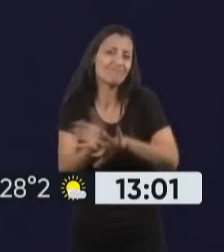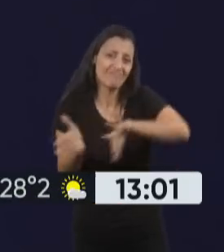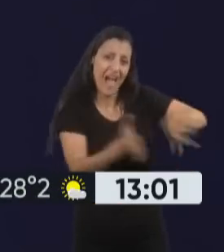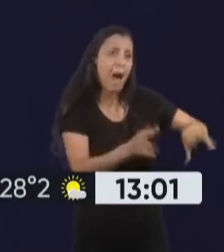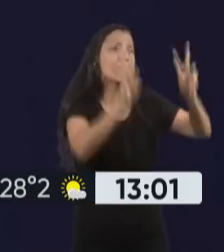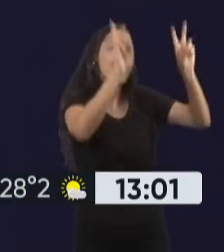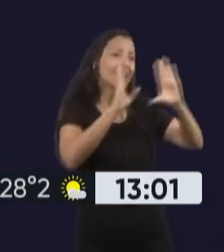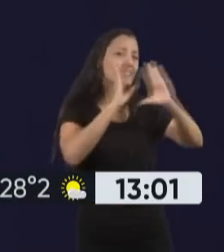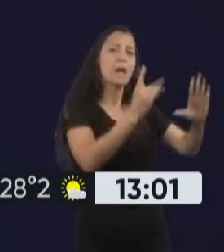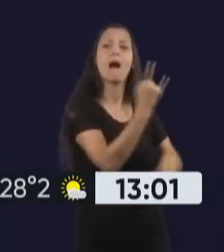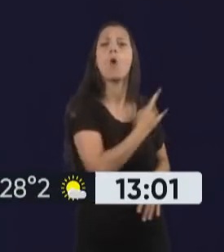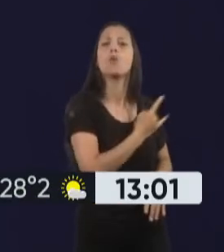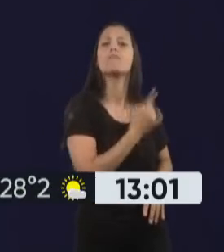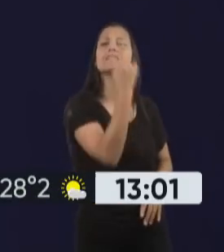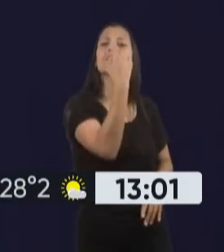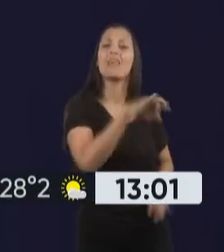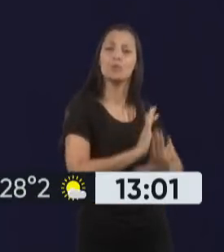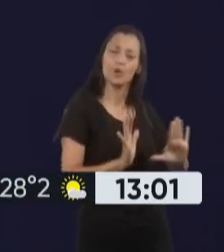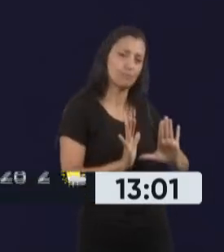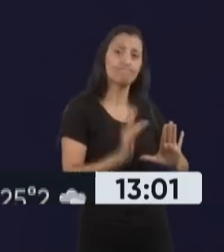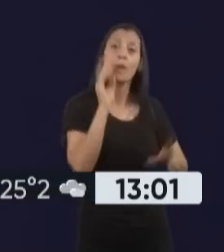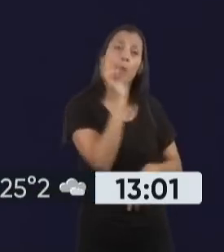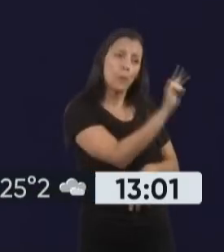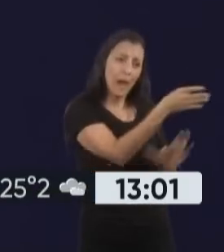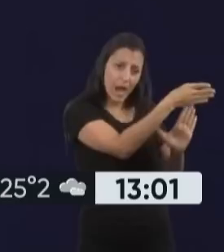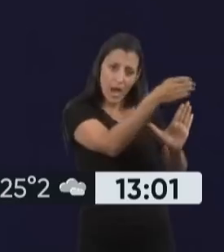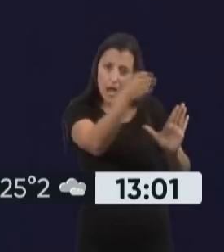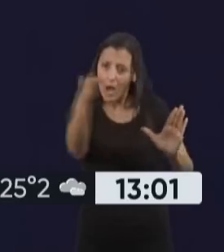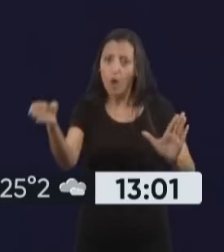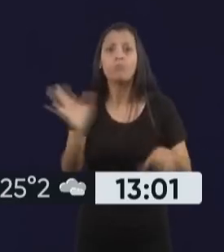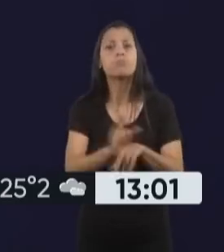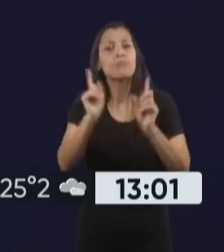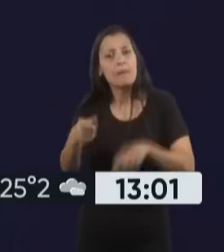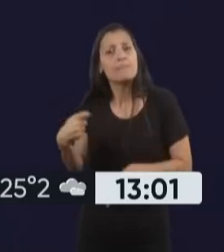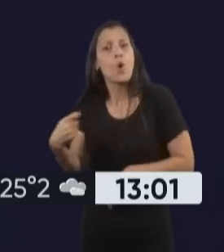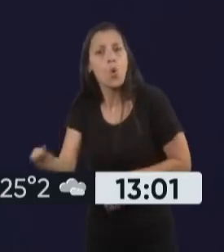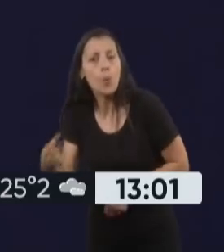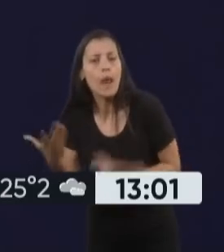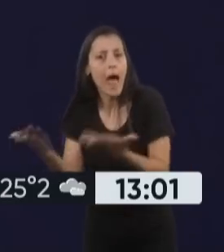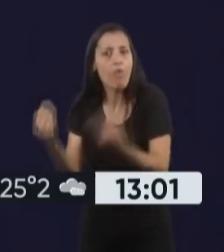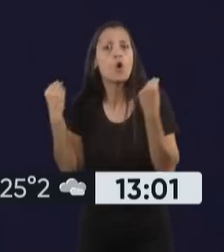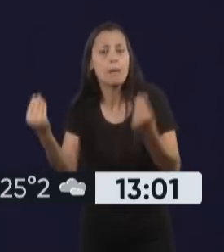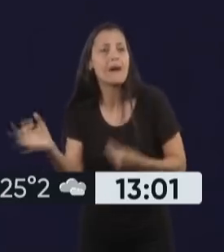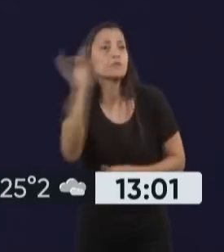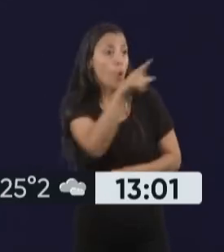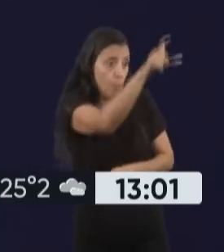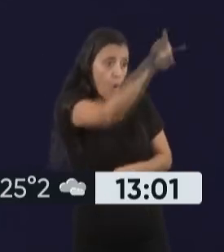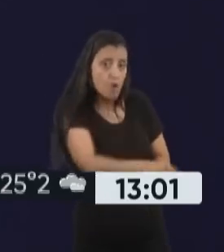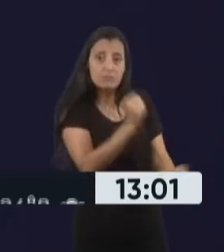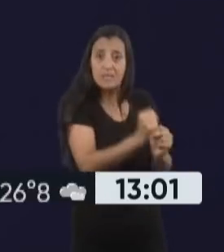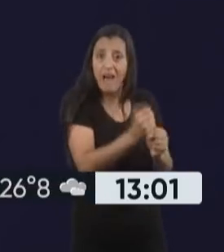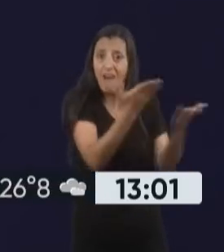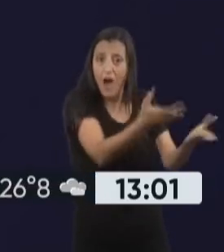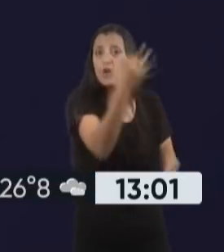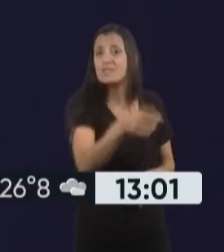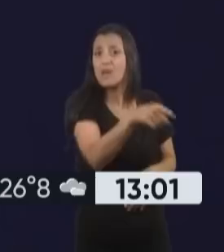del tema estrictamente universitario, o lo que pasa con lo que les hicieron a los jubilados, o lo que le hicieron al trabajador, a vos. Seguramente vos